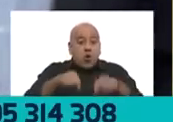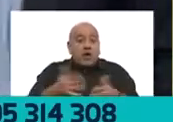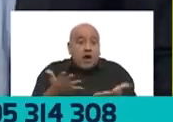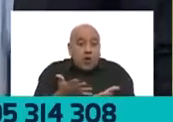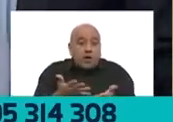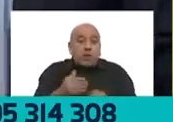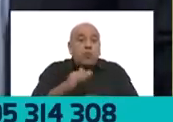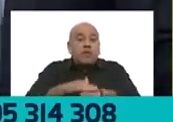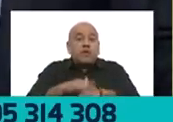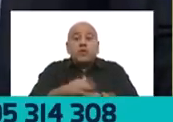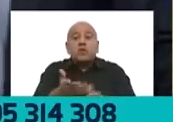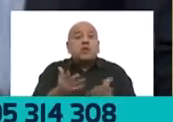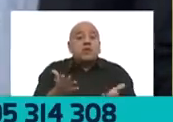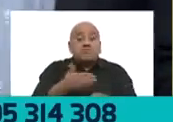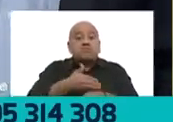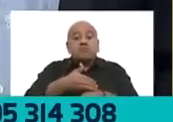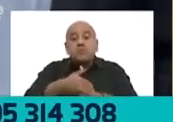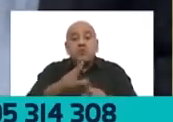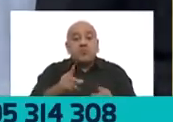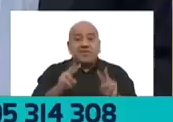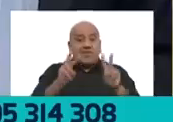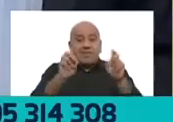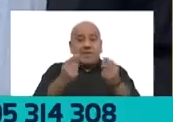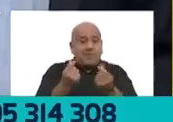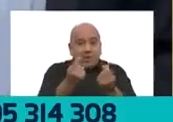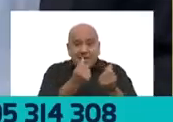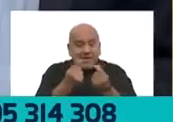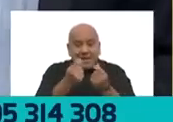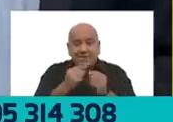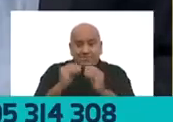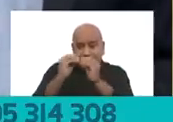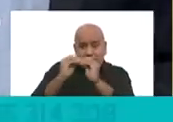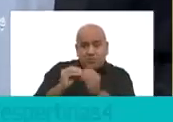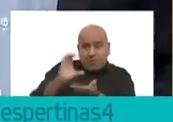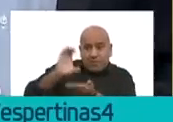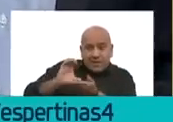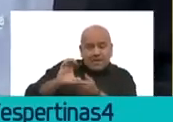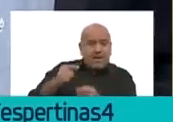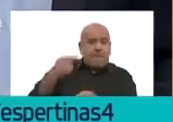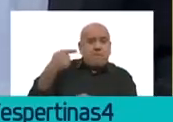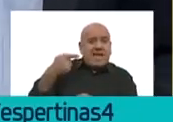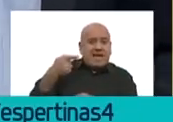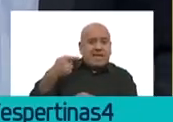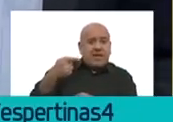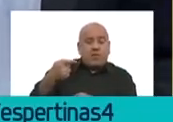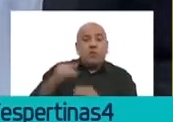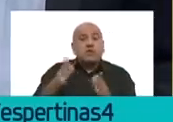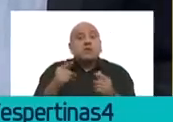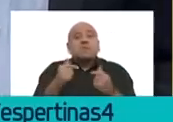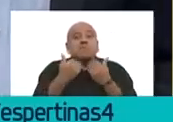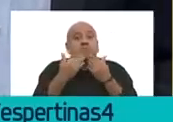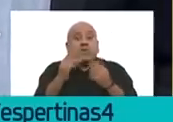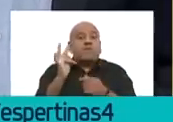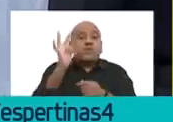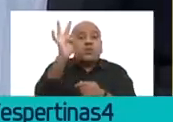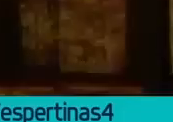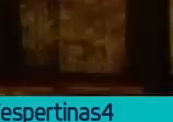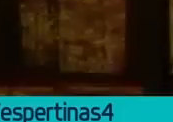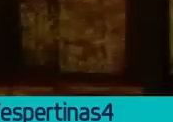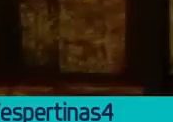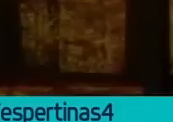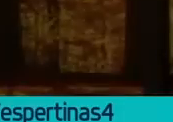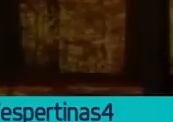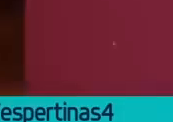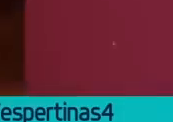ha sido no hay que ponerle que va como más si no ha habido mucho de ir en contra de algo